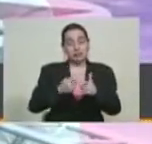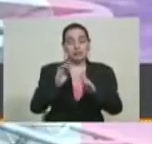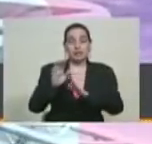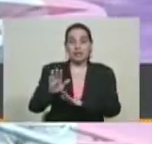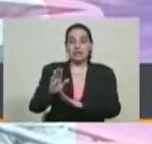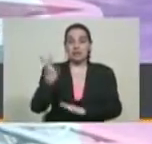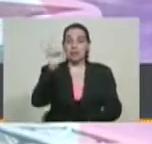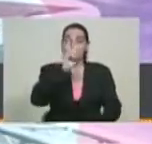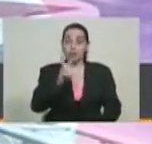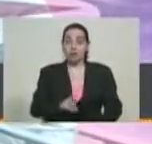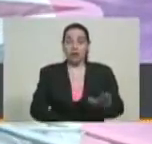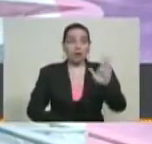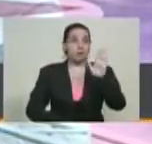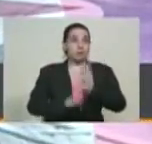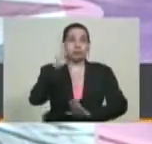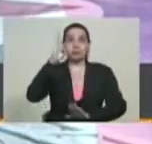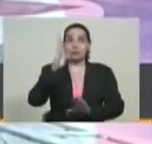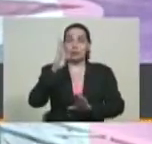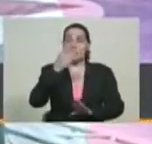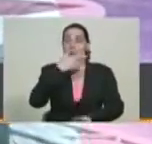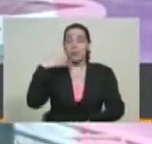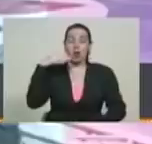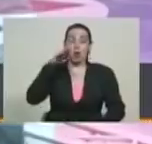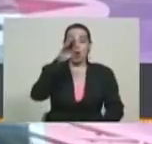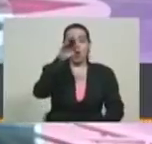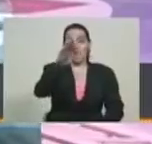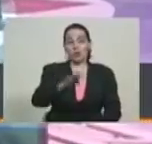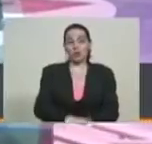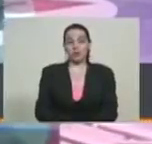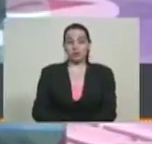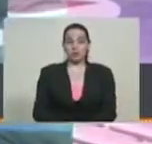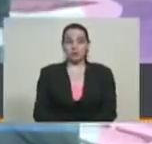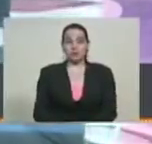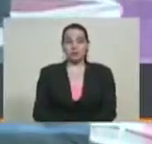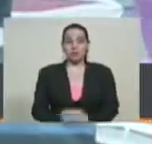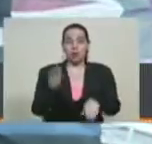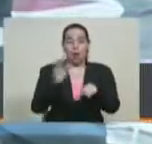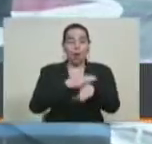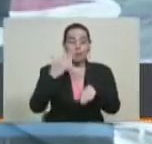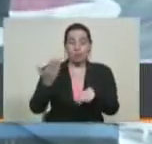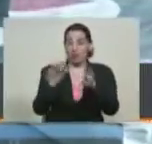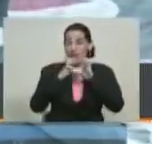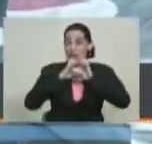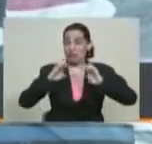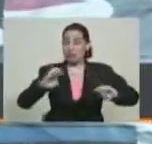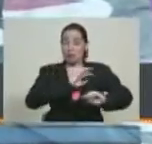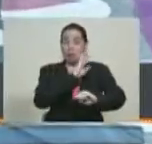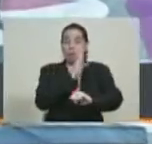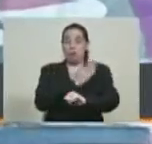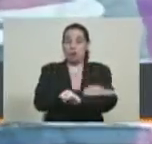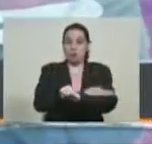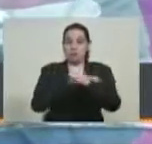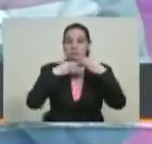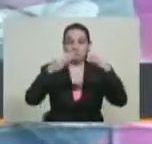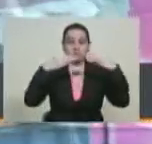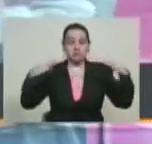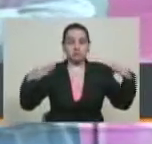su destino garantizado, tiene su futuro garantizado, porque tenemos una poderosa educación